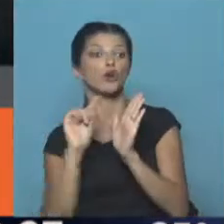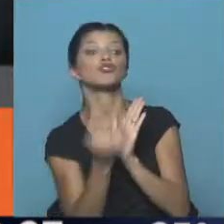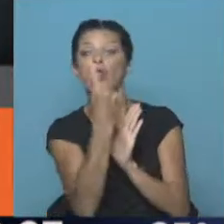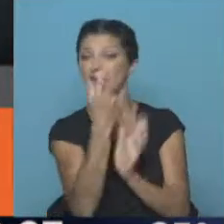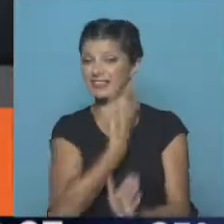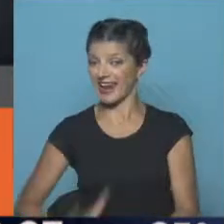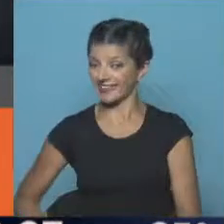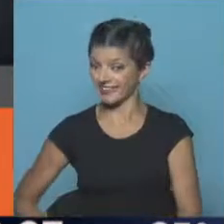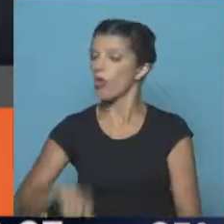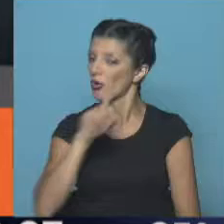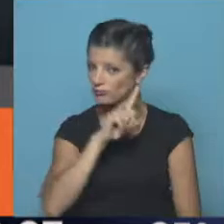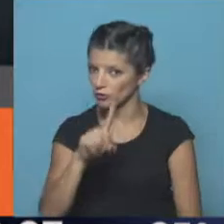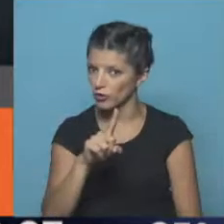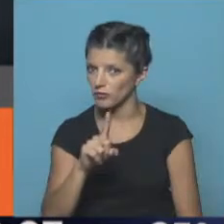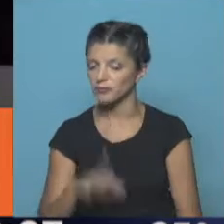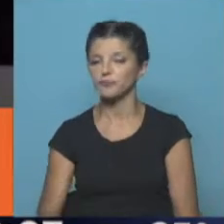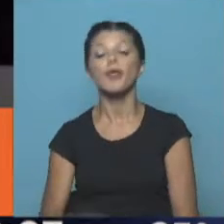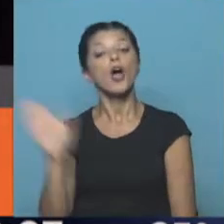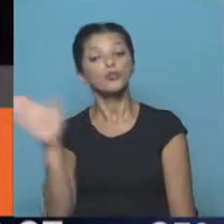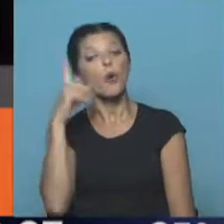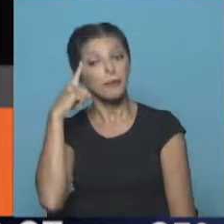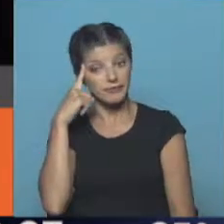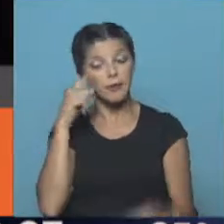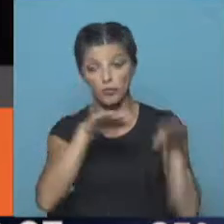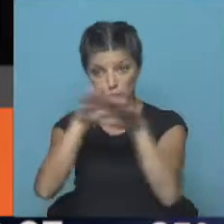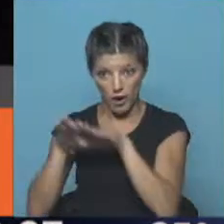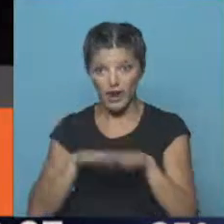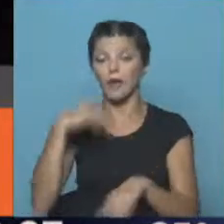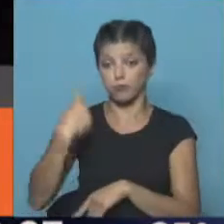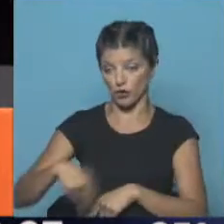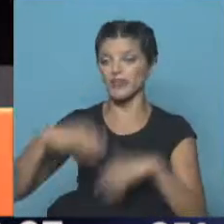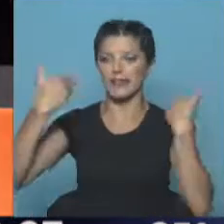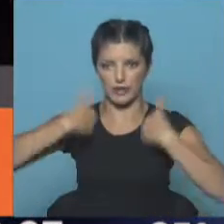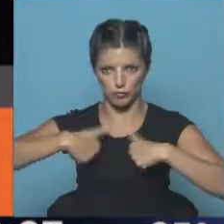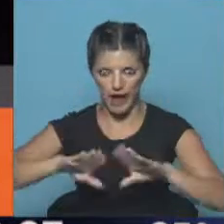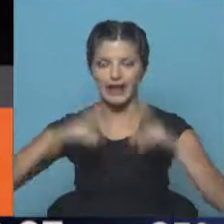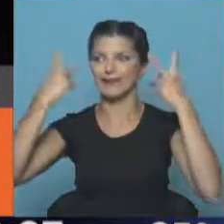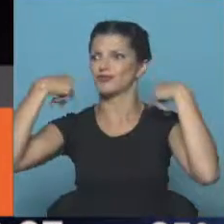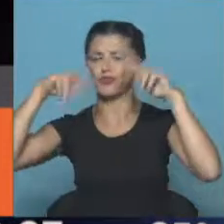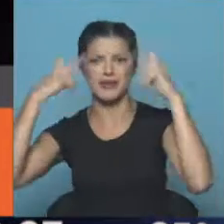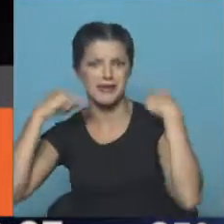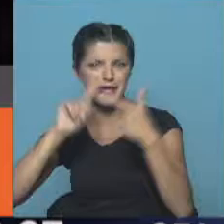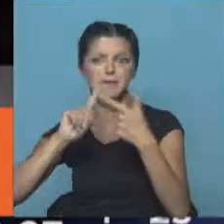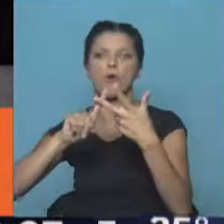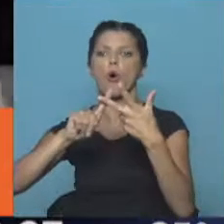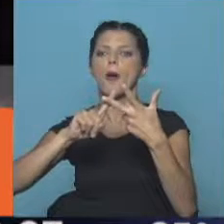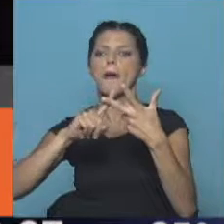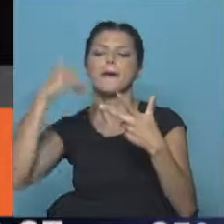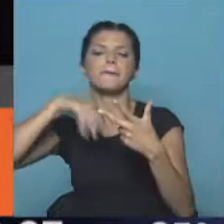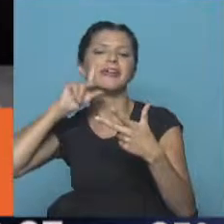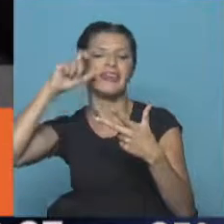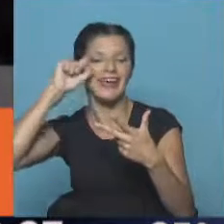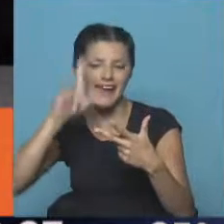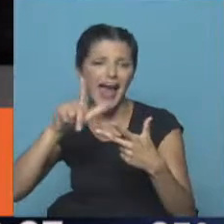todos coincidimos en que tenemos recursos naturales, recursos turísticos, recursos como minerales,